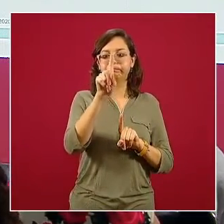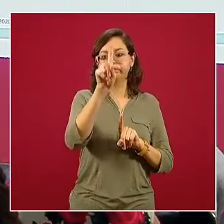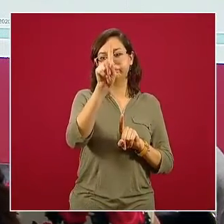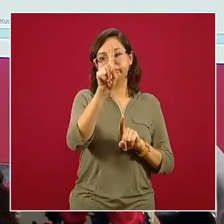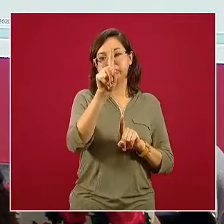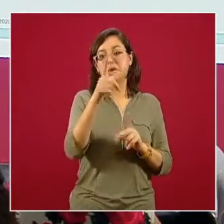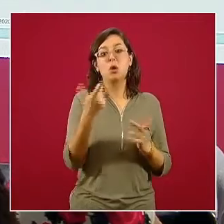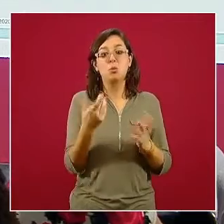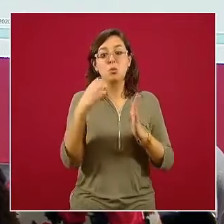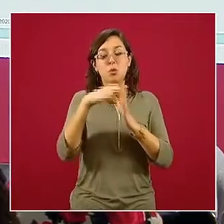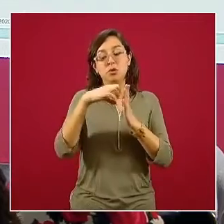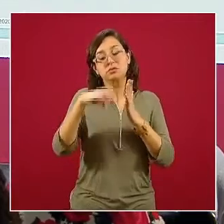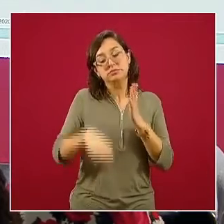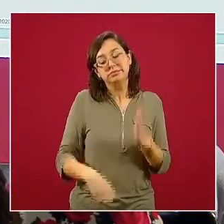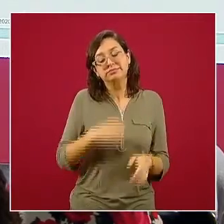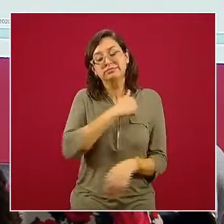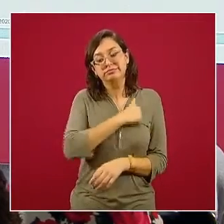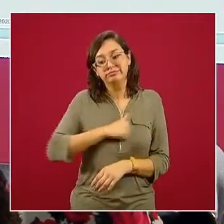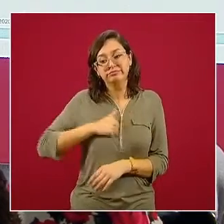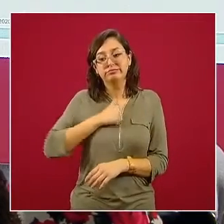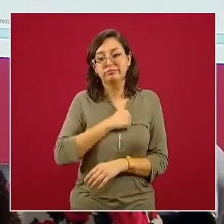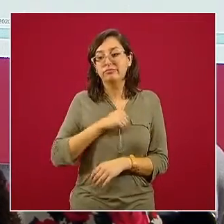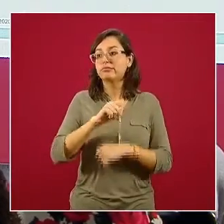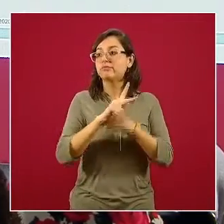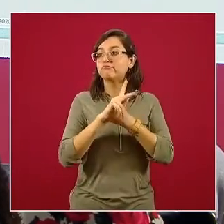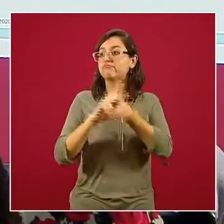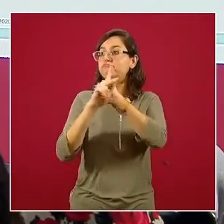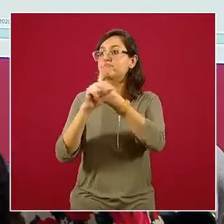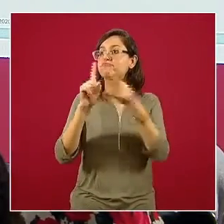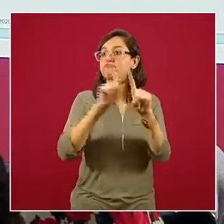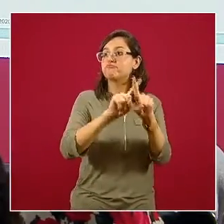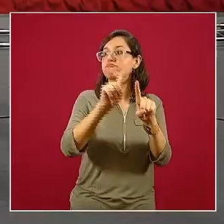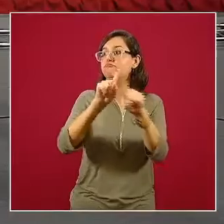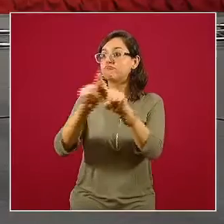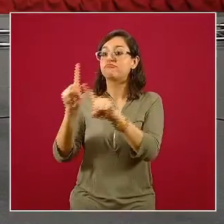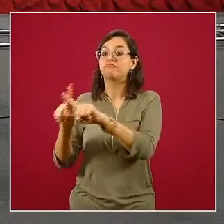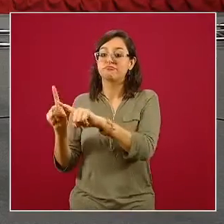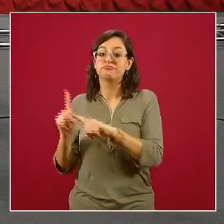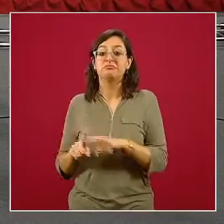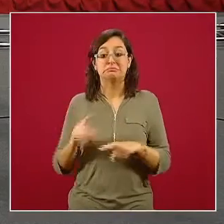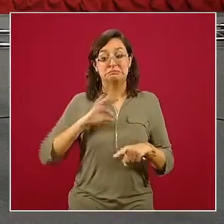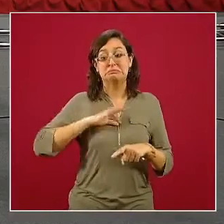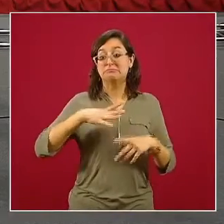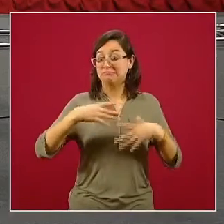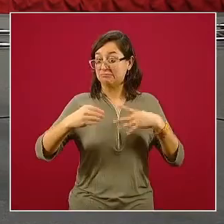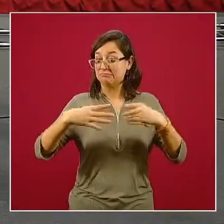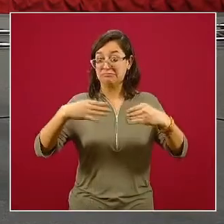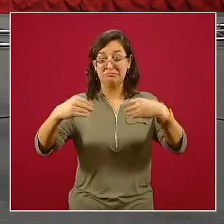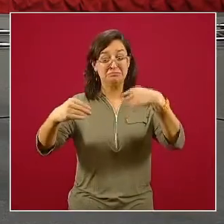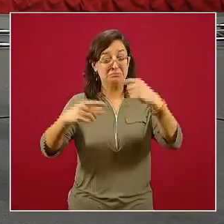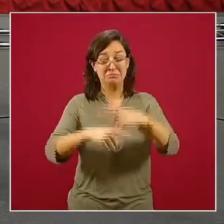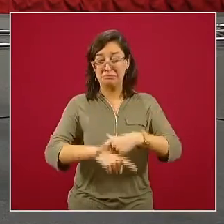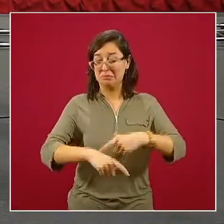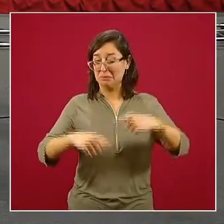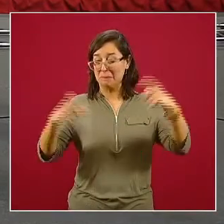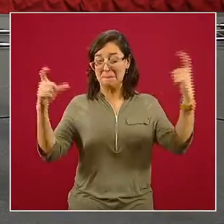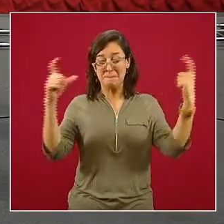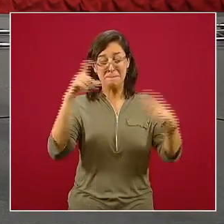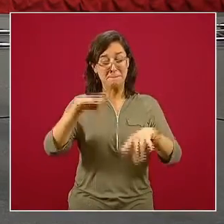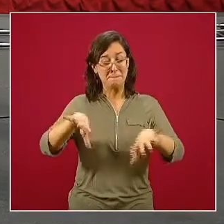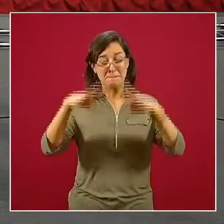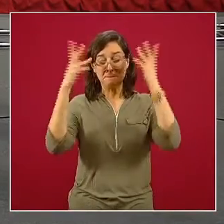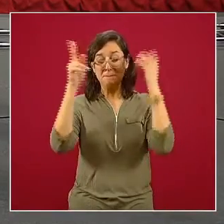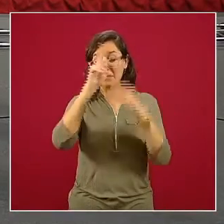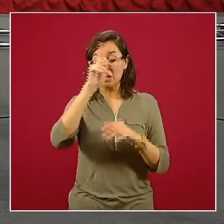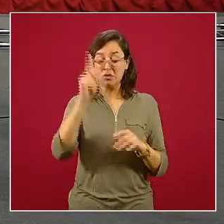la curva, desafortunadamente, de varios países que tuvieron epidemias o que han tenido hasta el momento epidemias muy